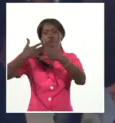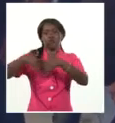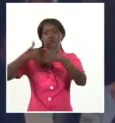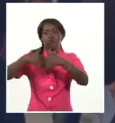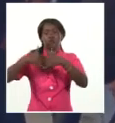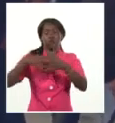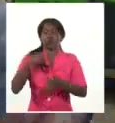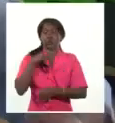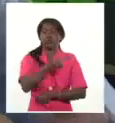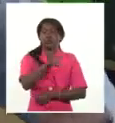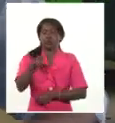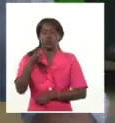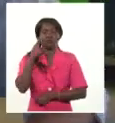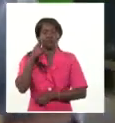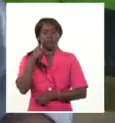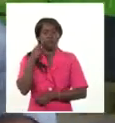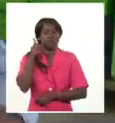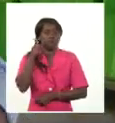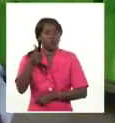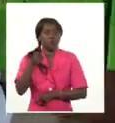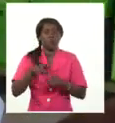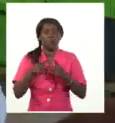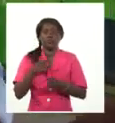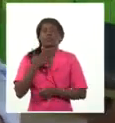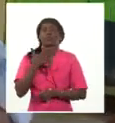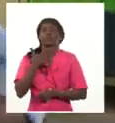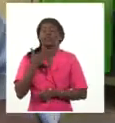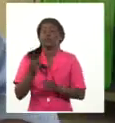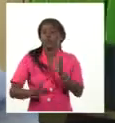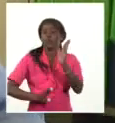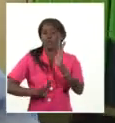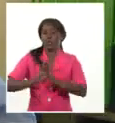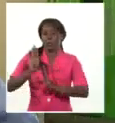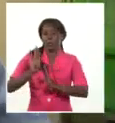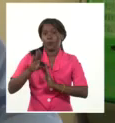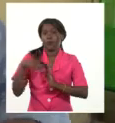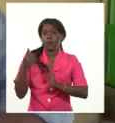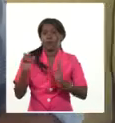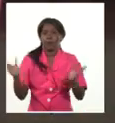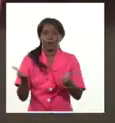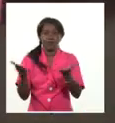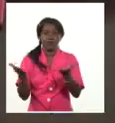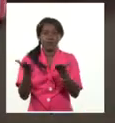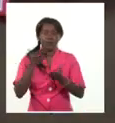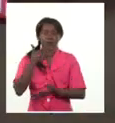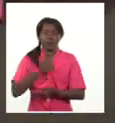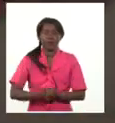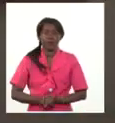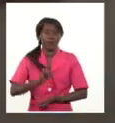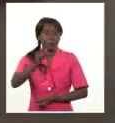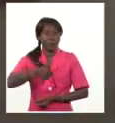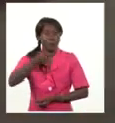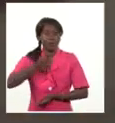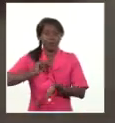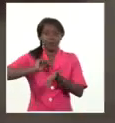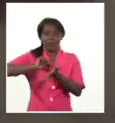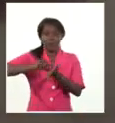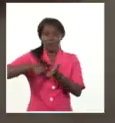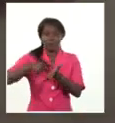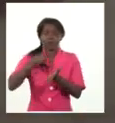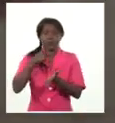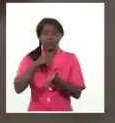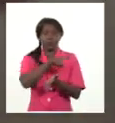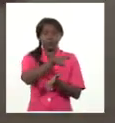de producir Alimentos como constancia de su visita firmó el libro de visitantes y les dijo Ustedes han demostrado